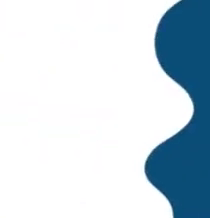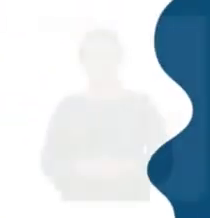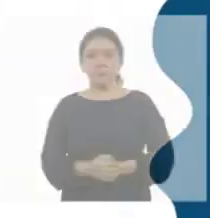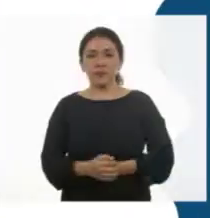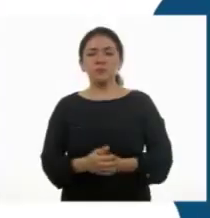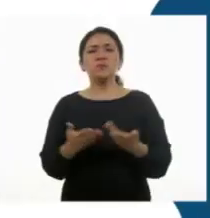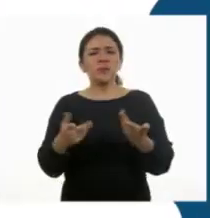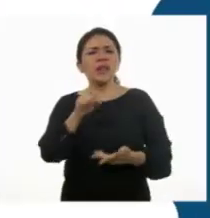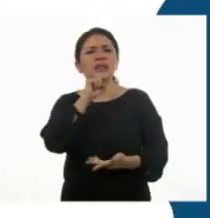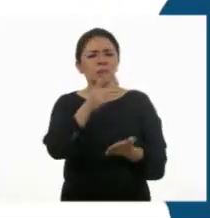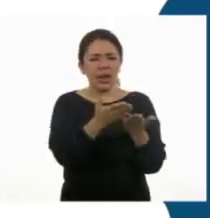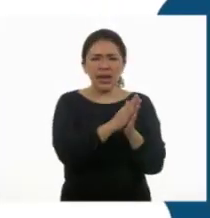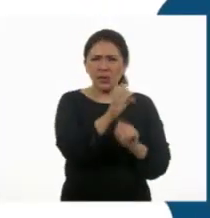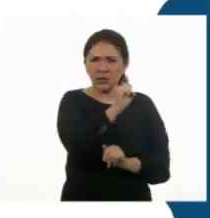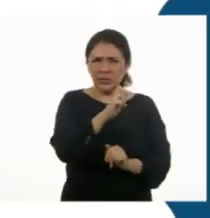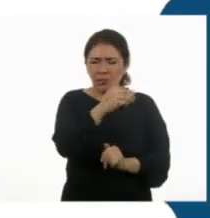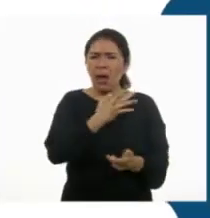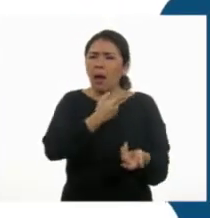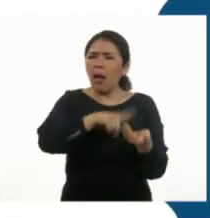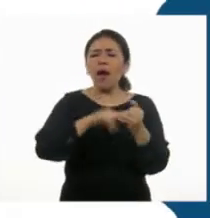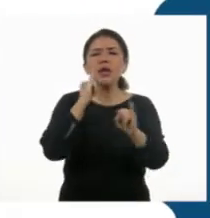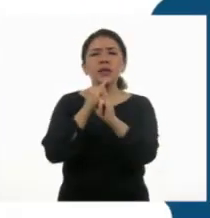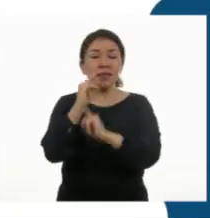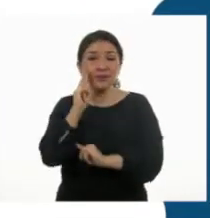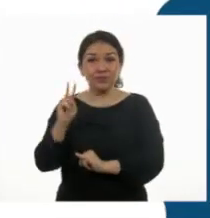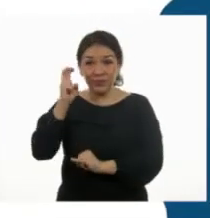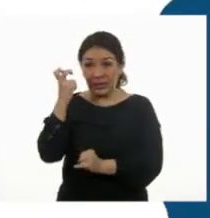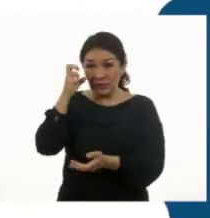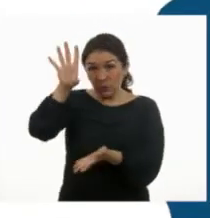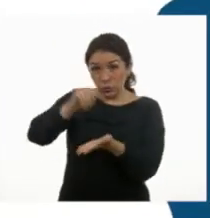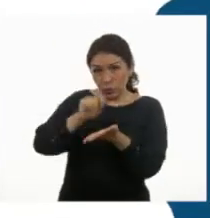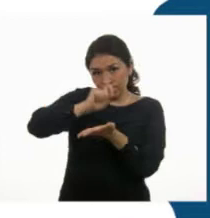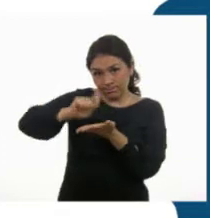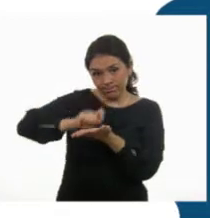También puedes encontrar los libros de texto en la página